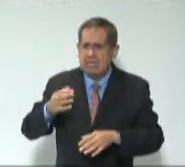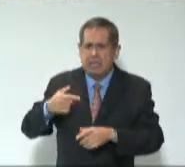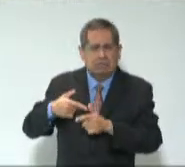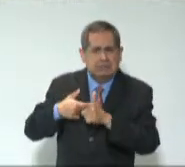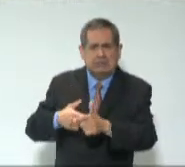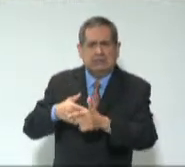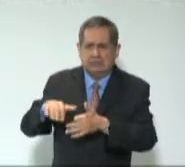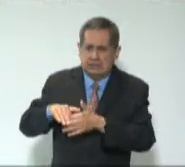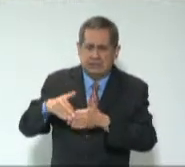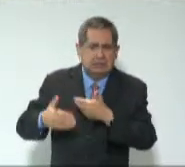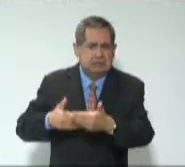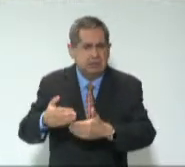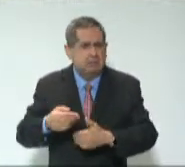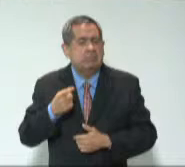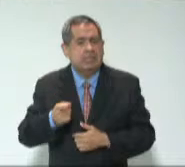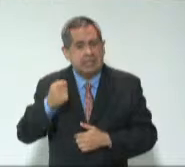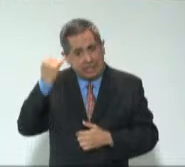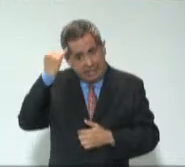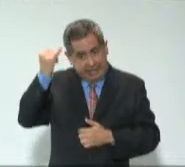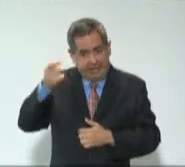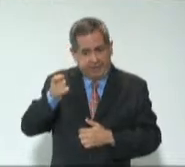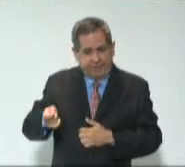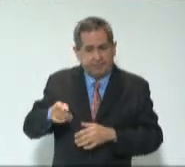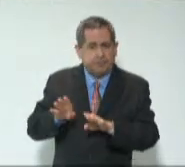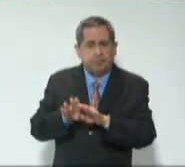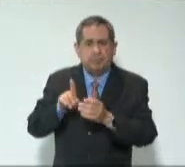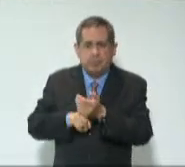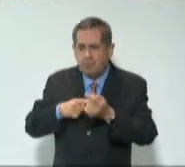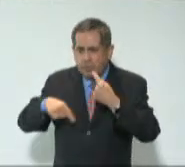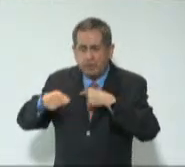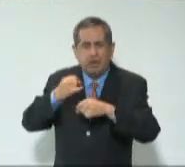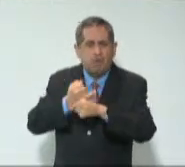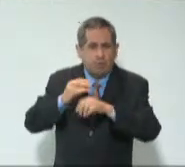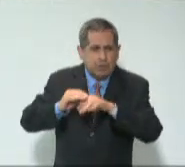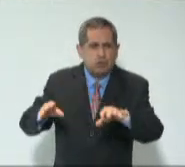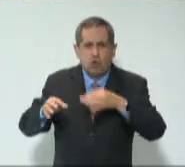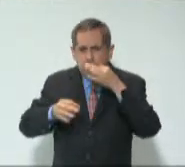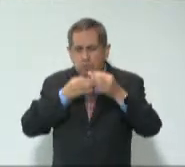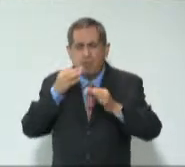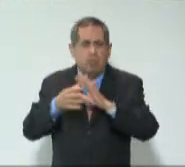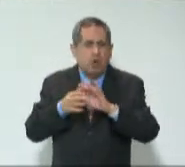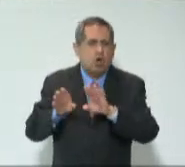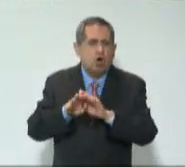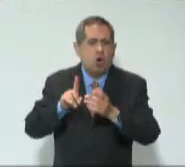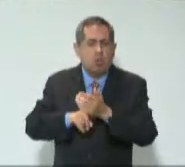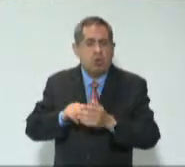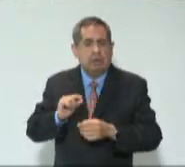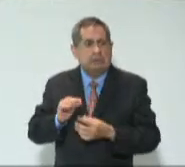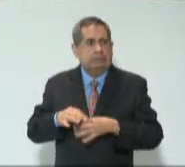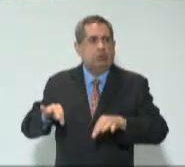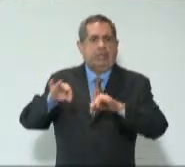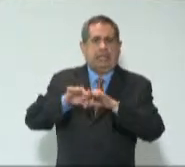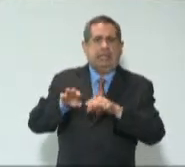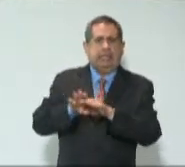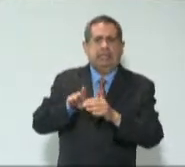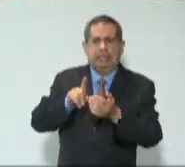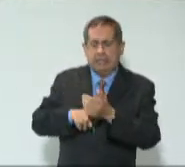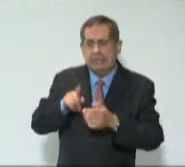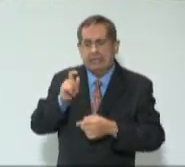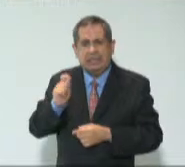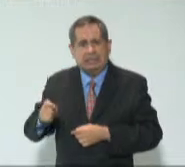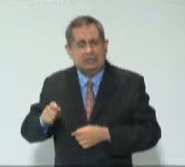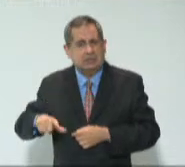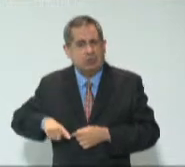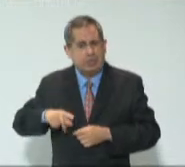eh se partió de la idea que la previsión de información pues adquiere una especial relevancia e interés